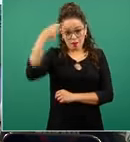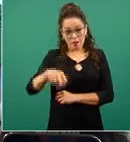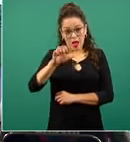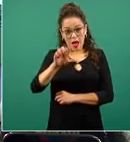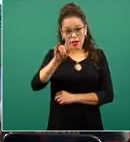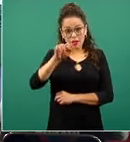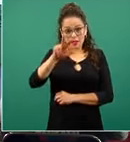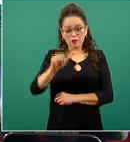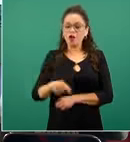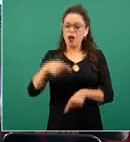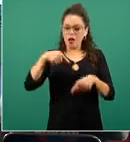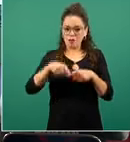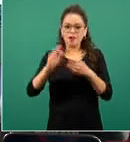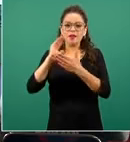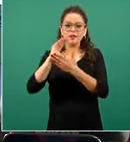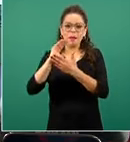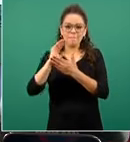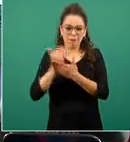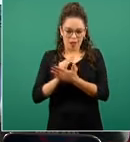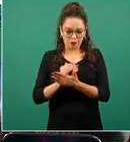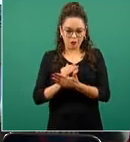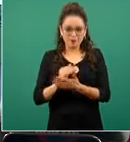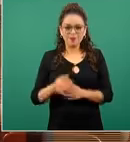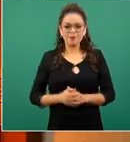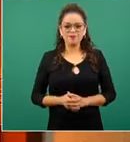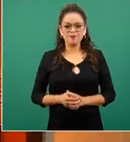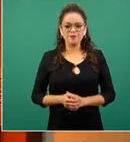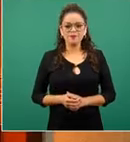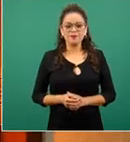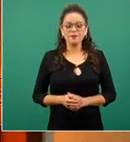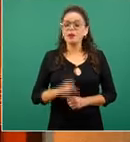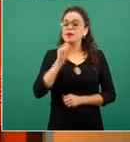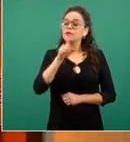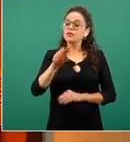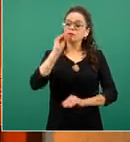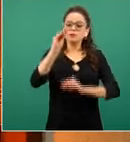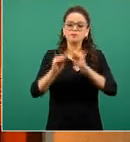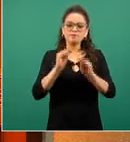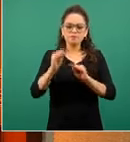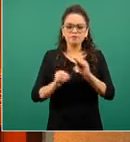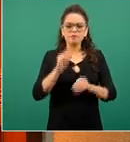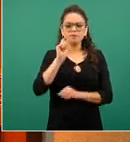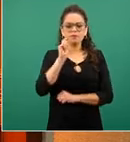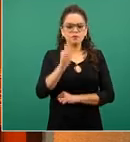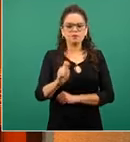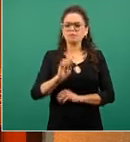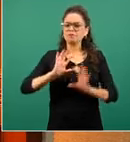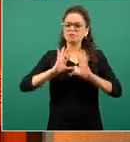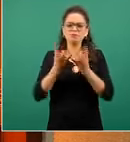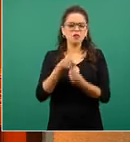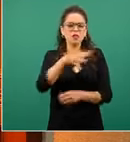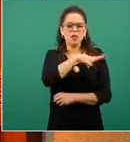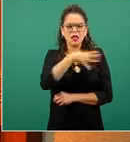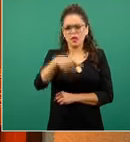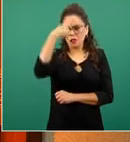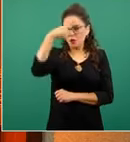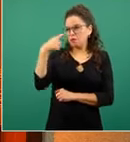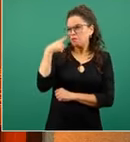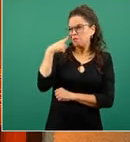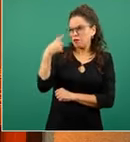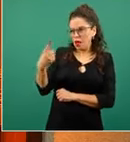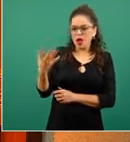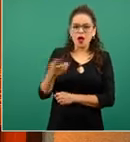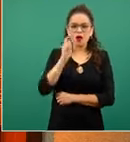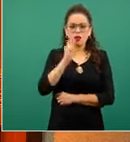este comportamiento. Estamos colocando también de manera general o para tener una perspectiva